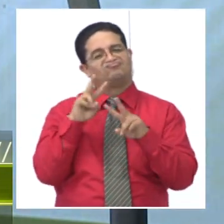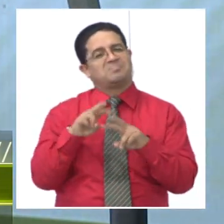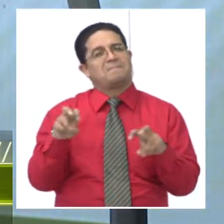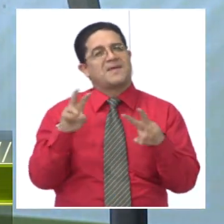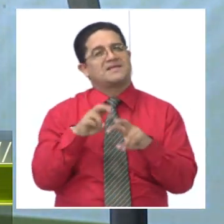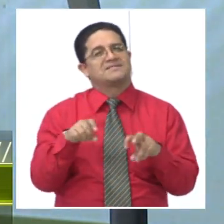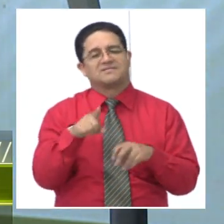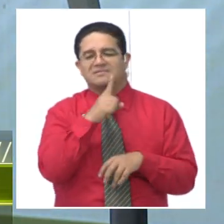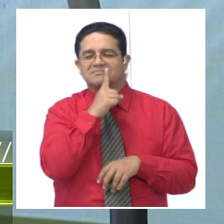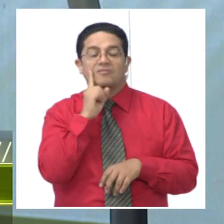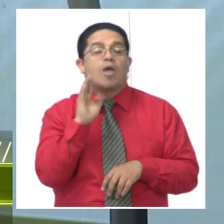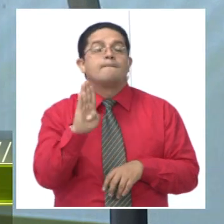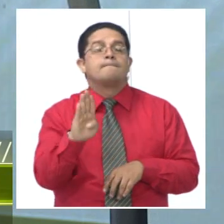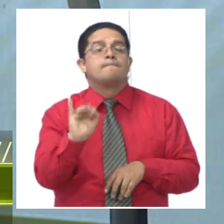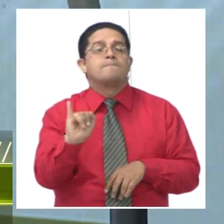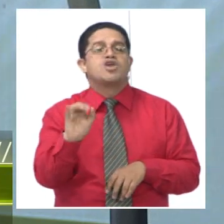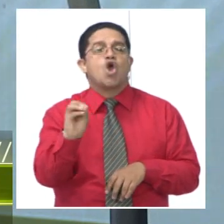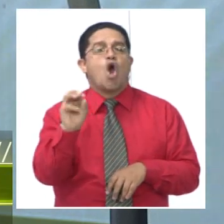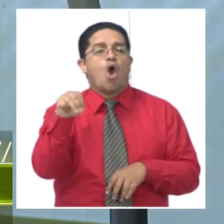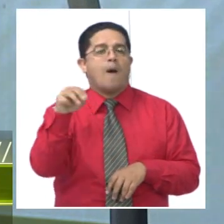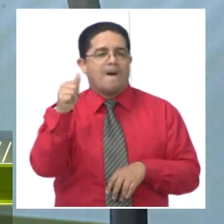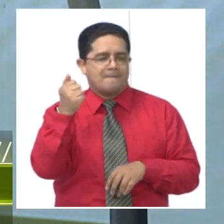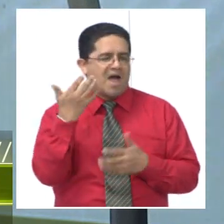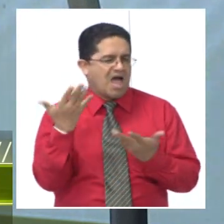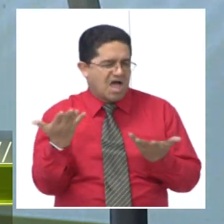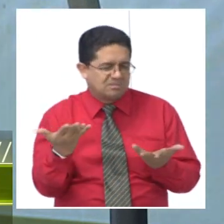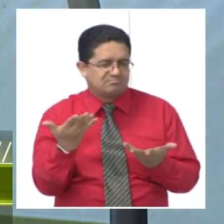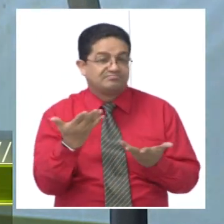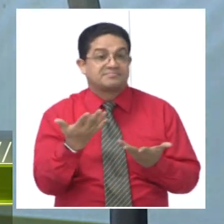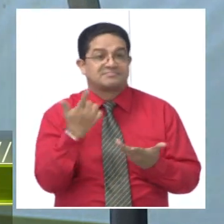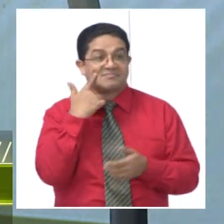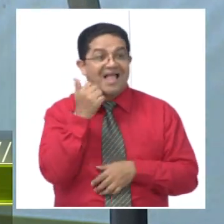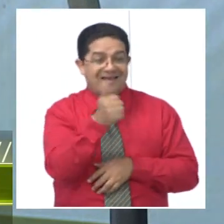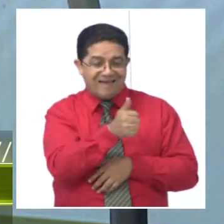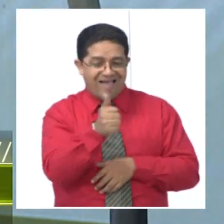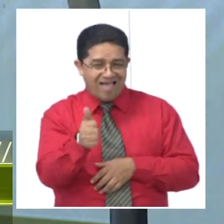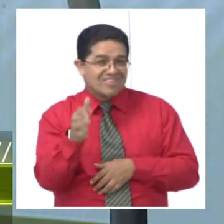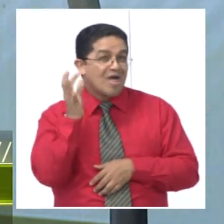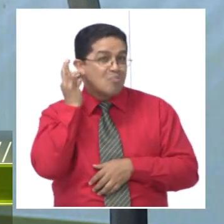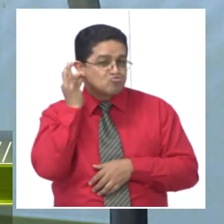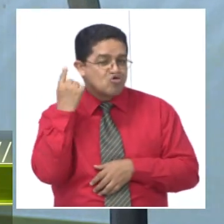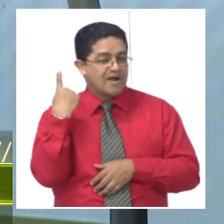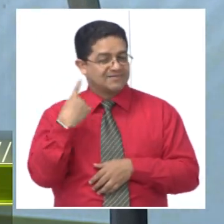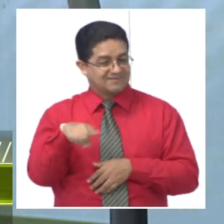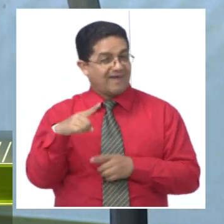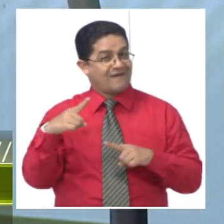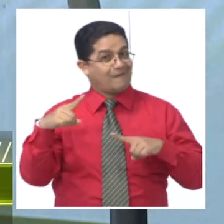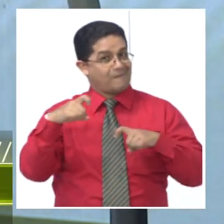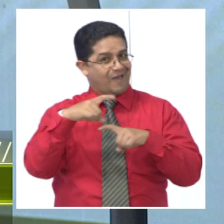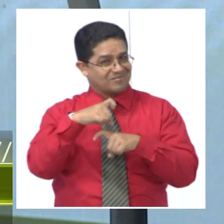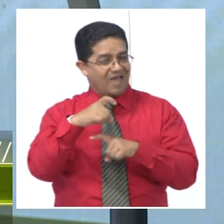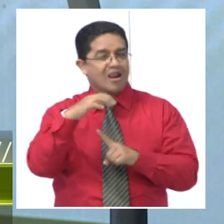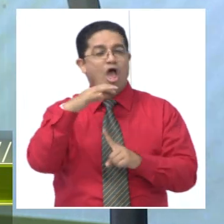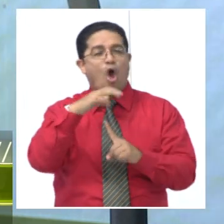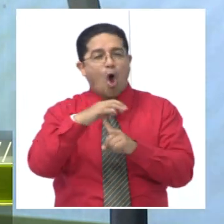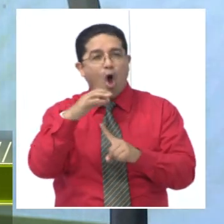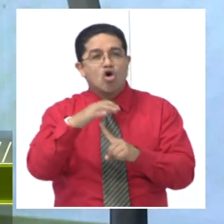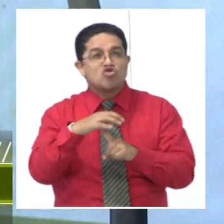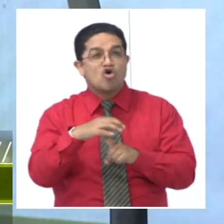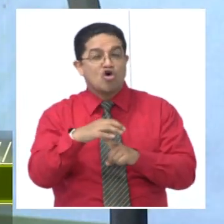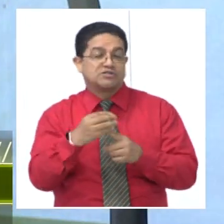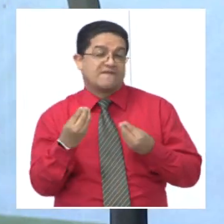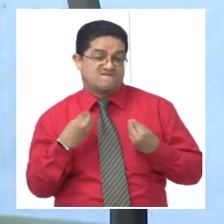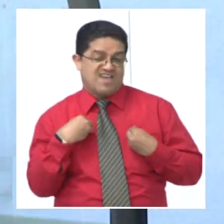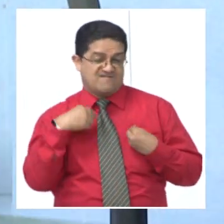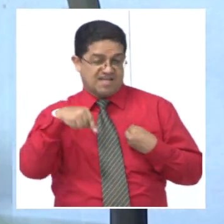microbioma vaginal, que es ese conjunto, esa relación que tiene cada una de nosotras con esas bacterias, hongos y virus que ahí cohabitan, y